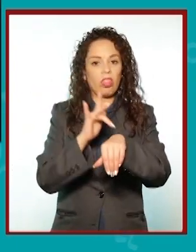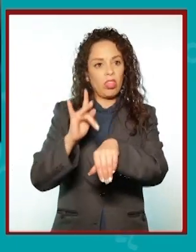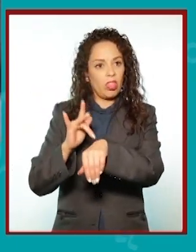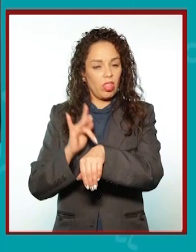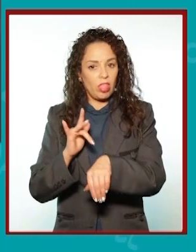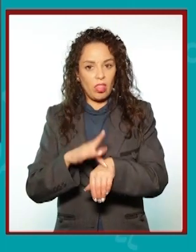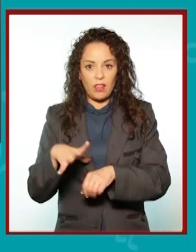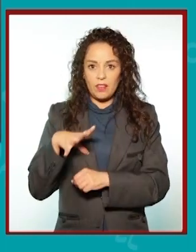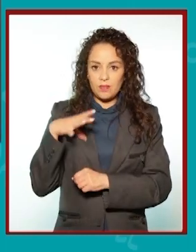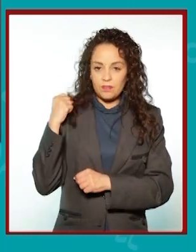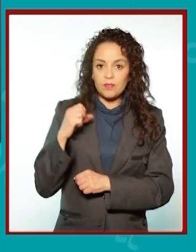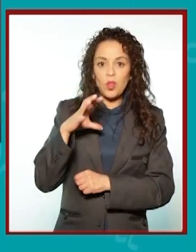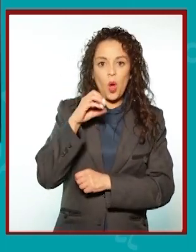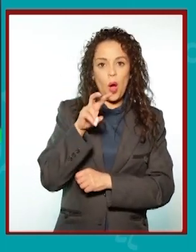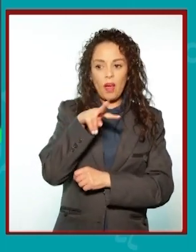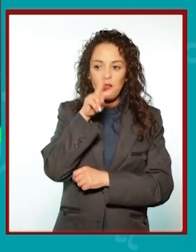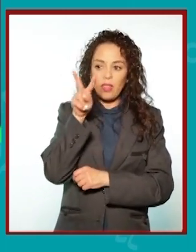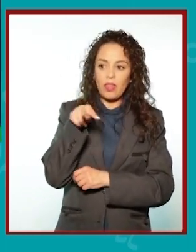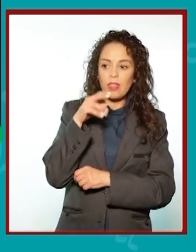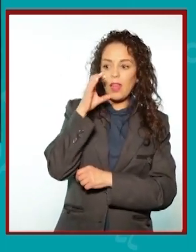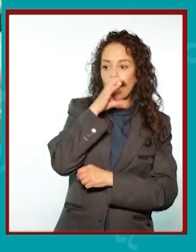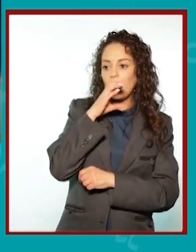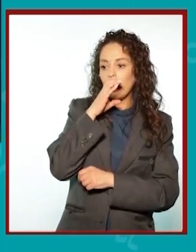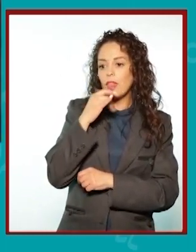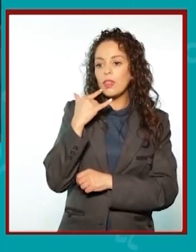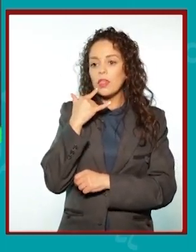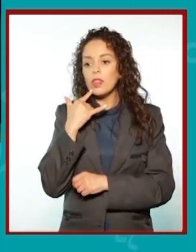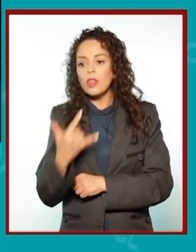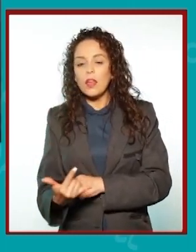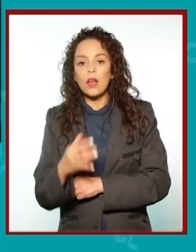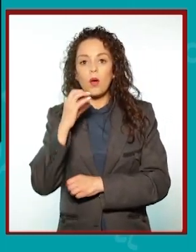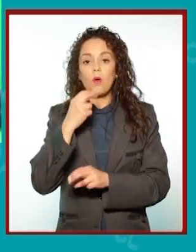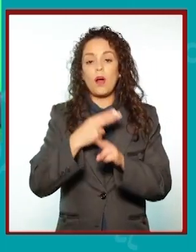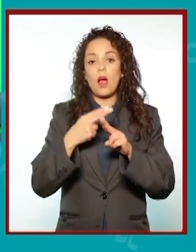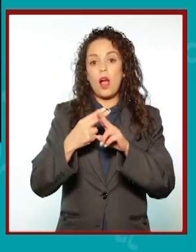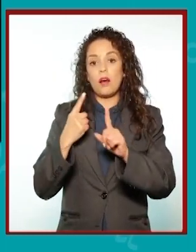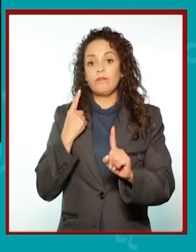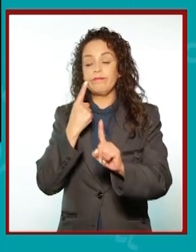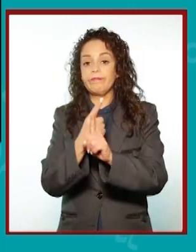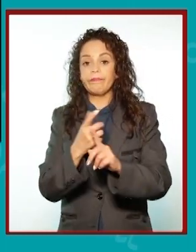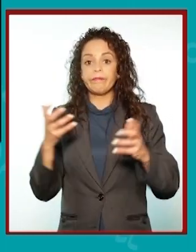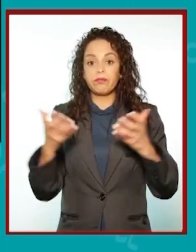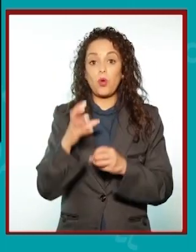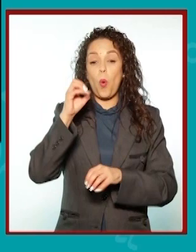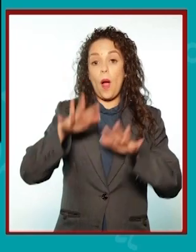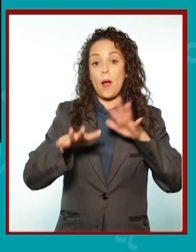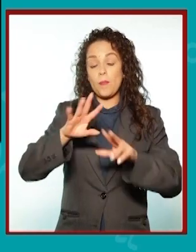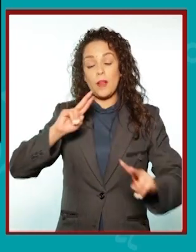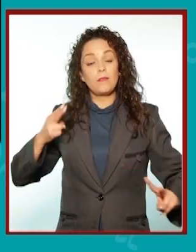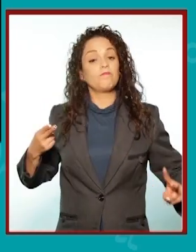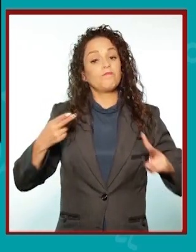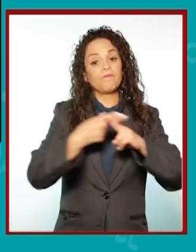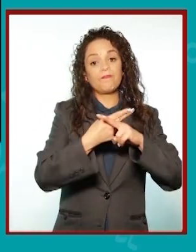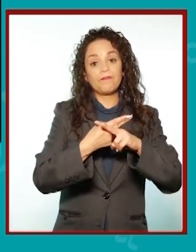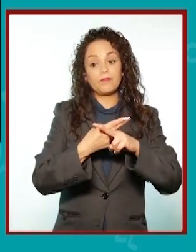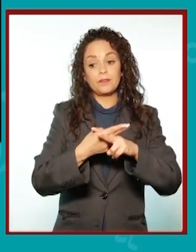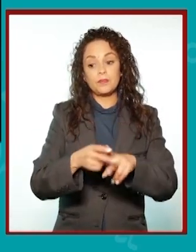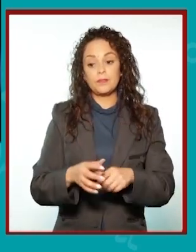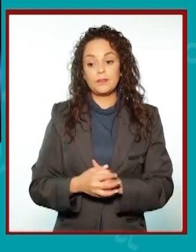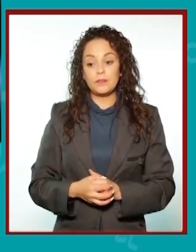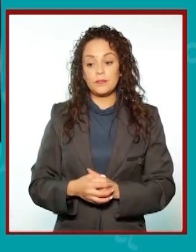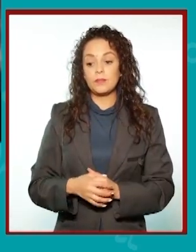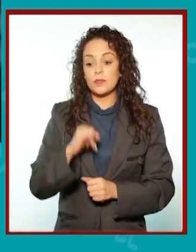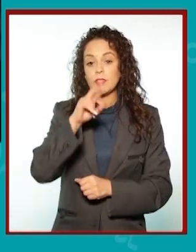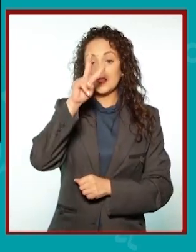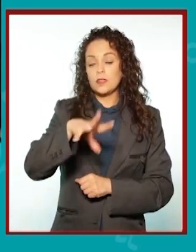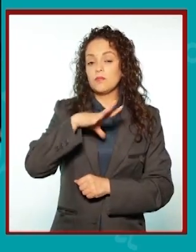palabras soeces, manoseos, miradas obscenas, hasta violación, incluido hasta asesinato